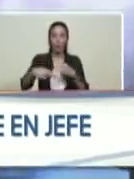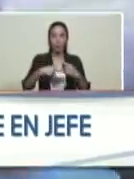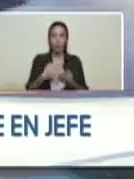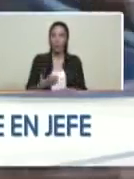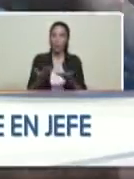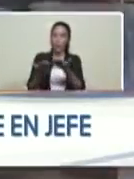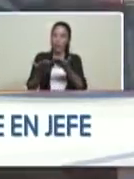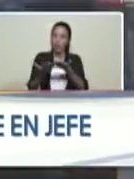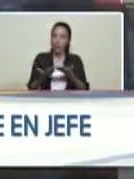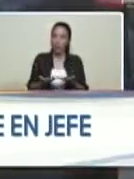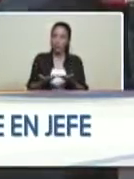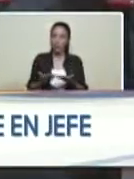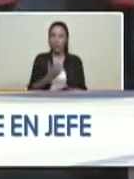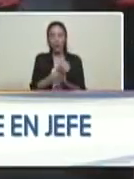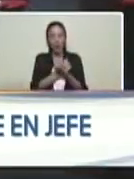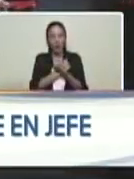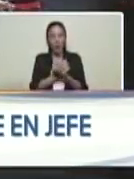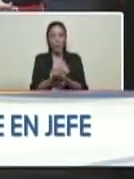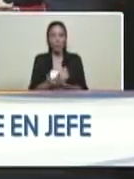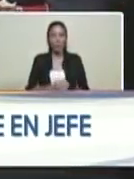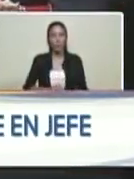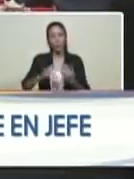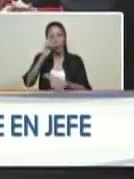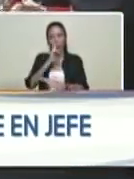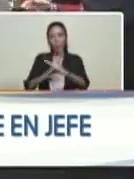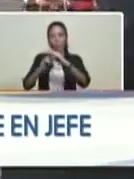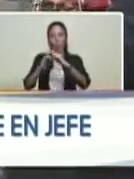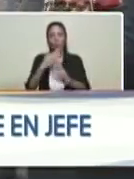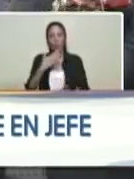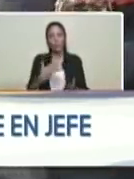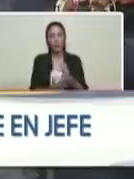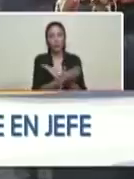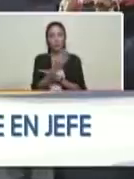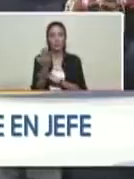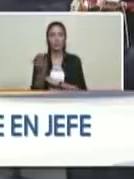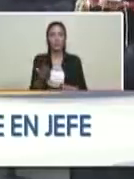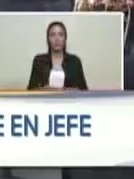este regalo con amor y con honor muchas gracias